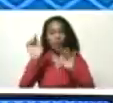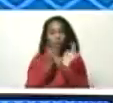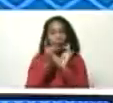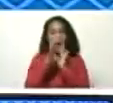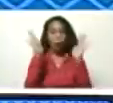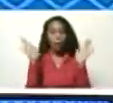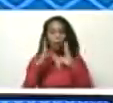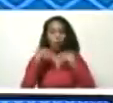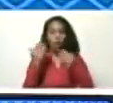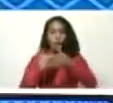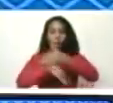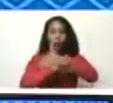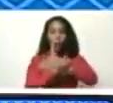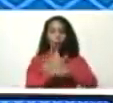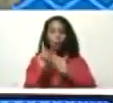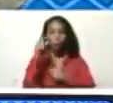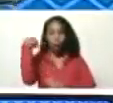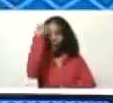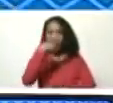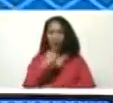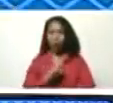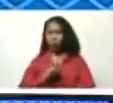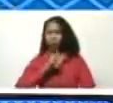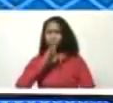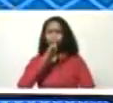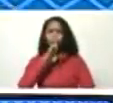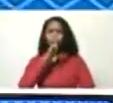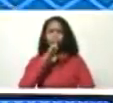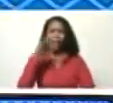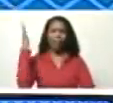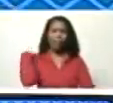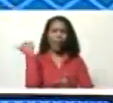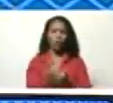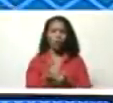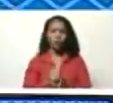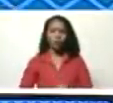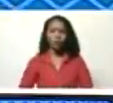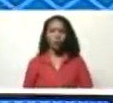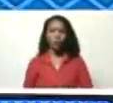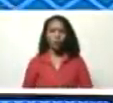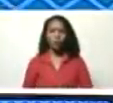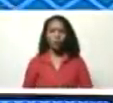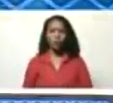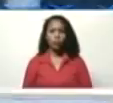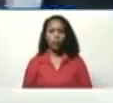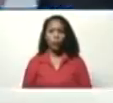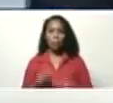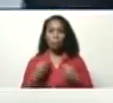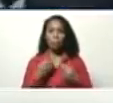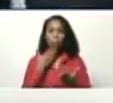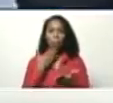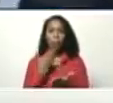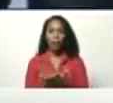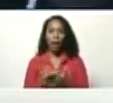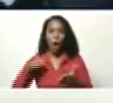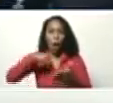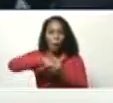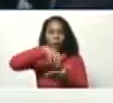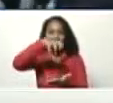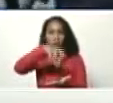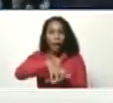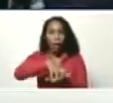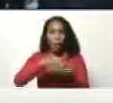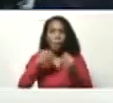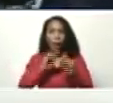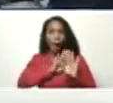todos sacaron su cara horrorosa de traidores para pedir el golpe de Estado,